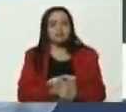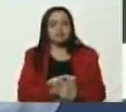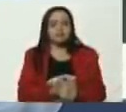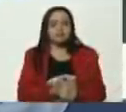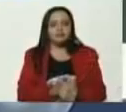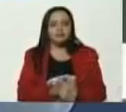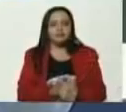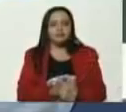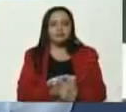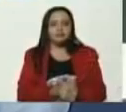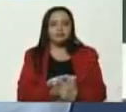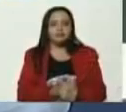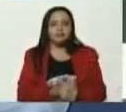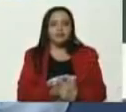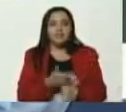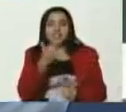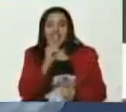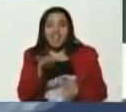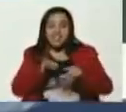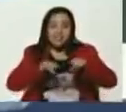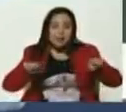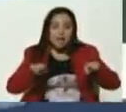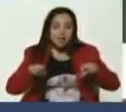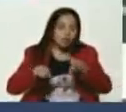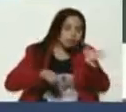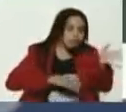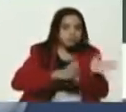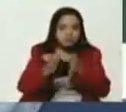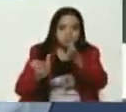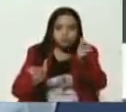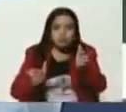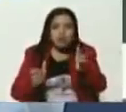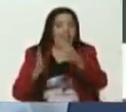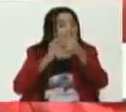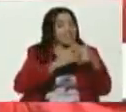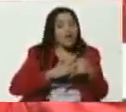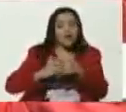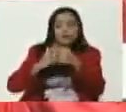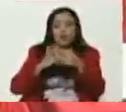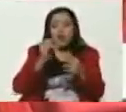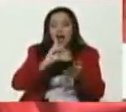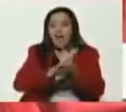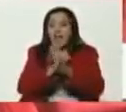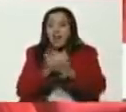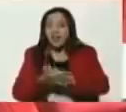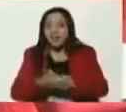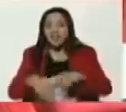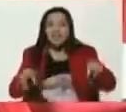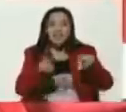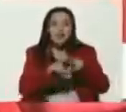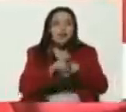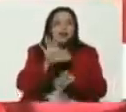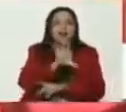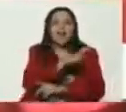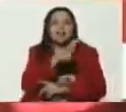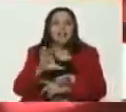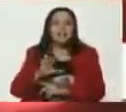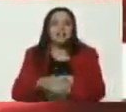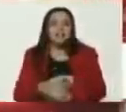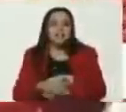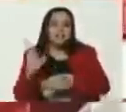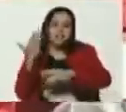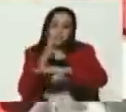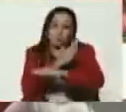Si andamos cada quien por su lado, el imperialismo nos va a tragar. Dice cómo se tragó hasta el cantante de la canción Tiburón, se lo